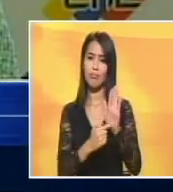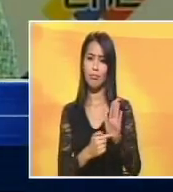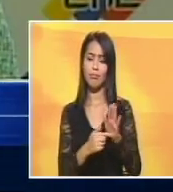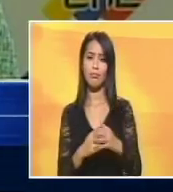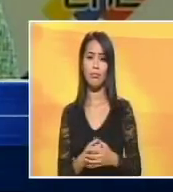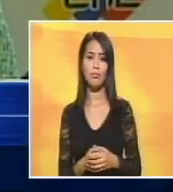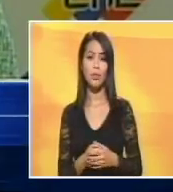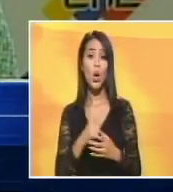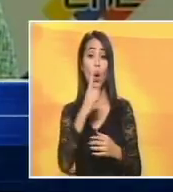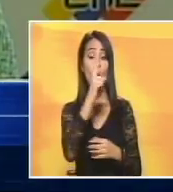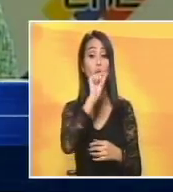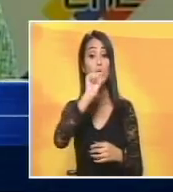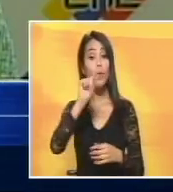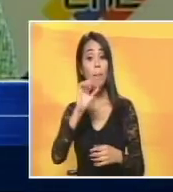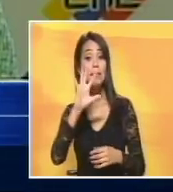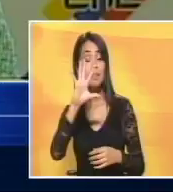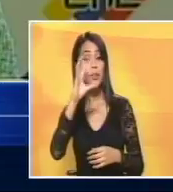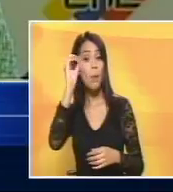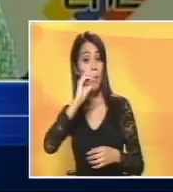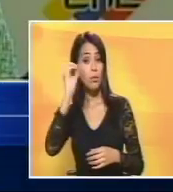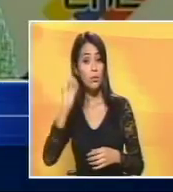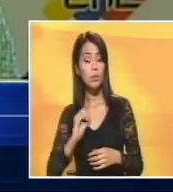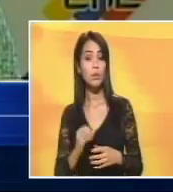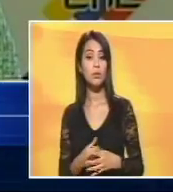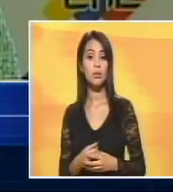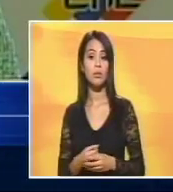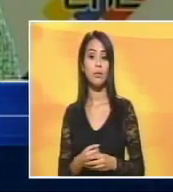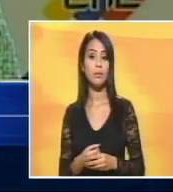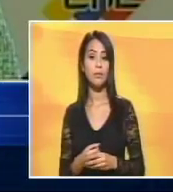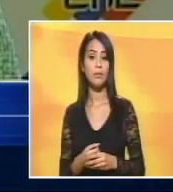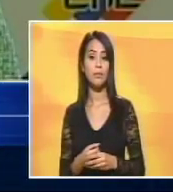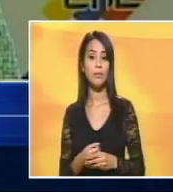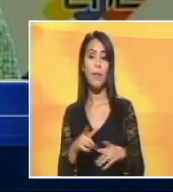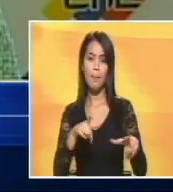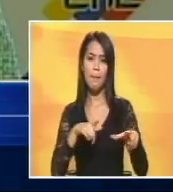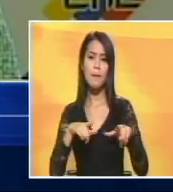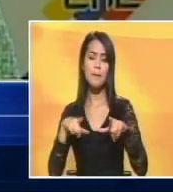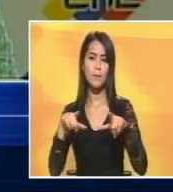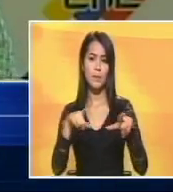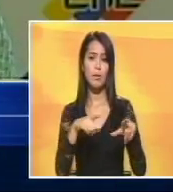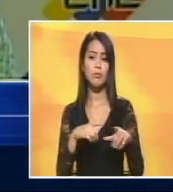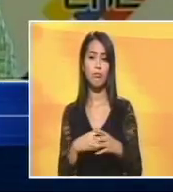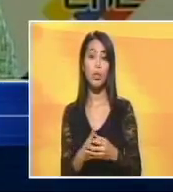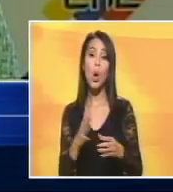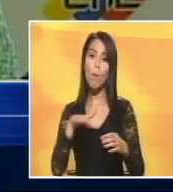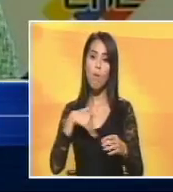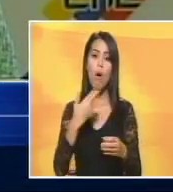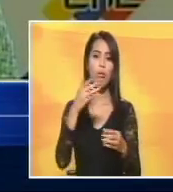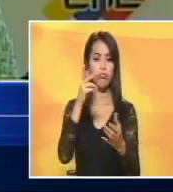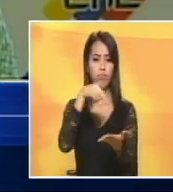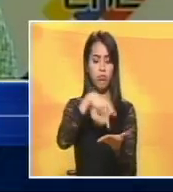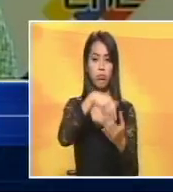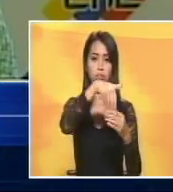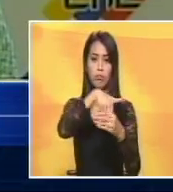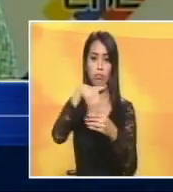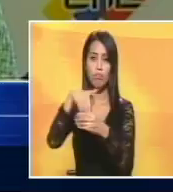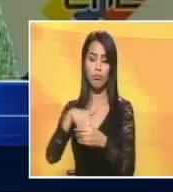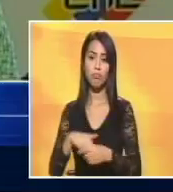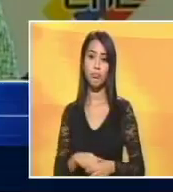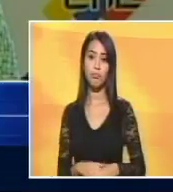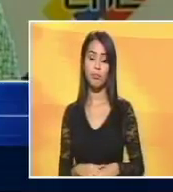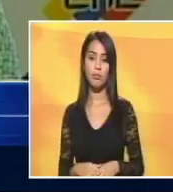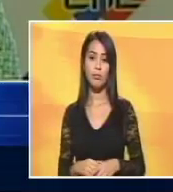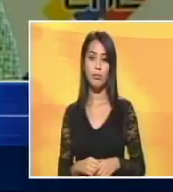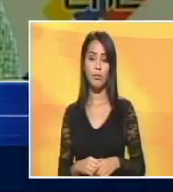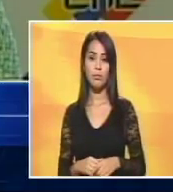el 1,5% del total de recintos electorales habilitados en la geografía nacional.